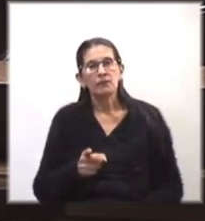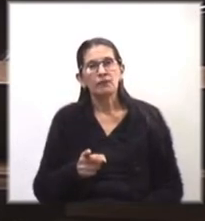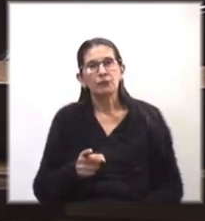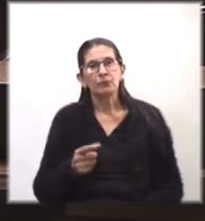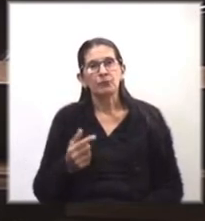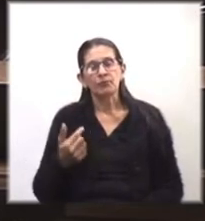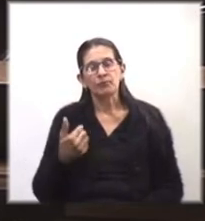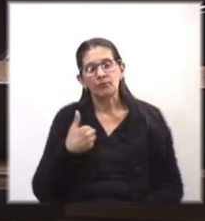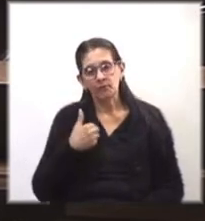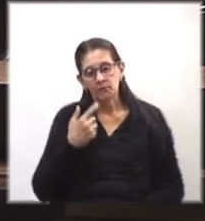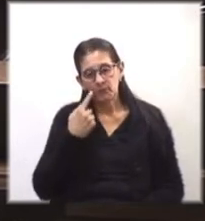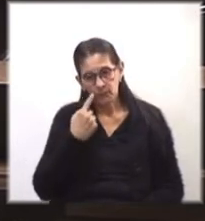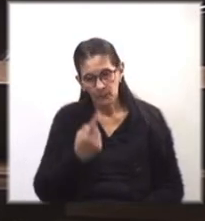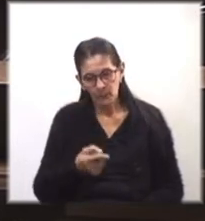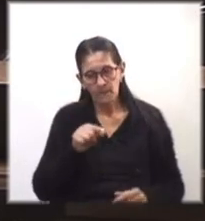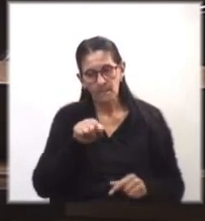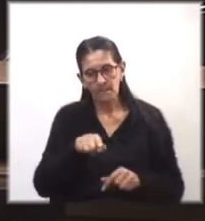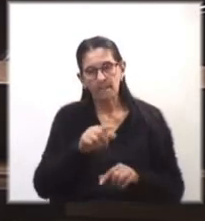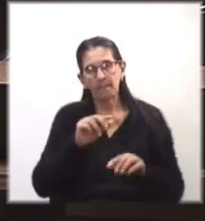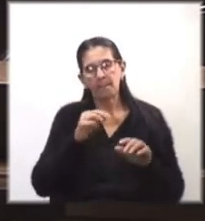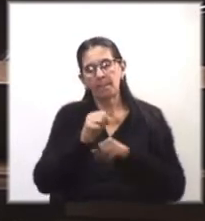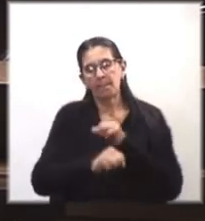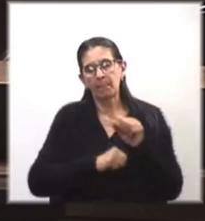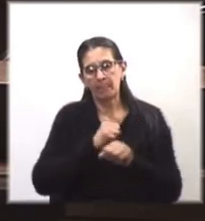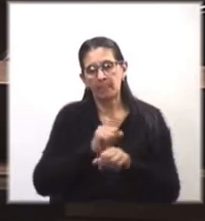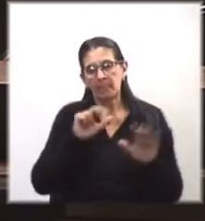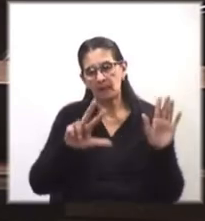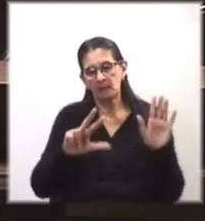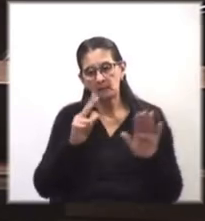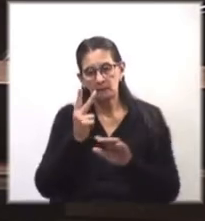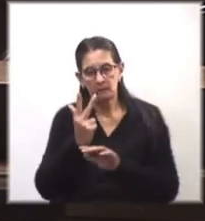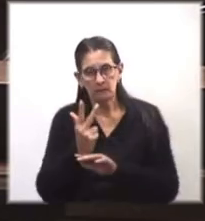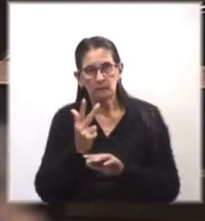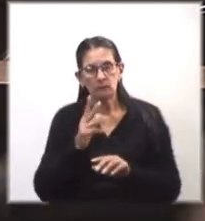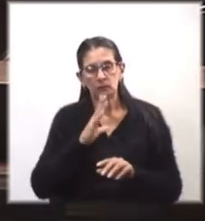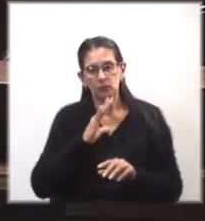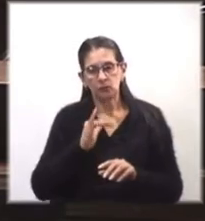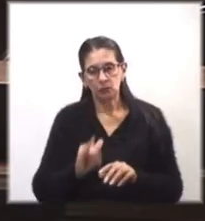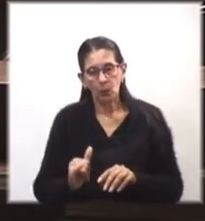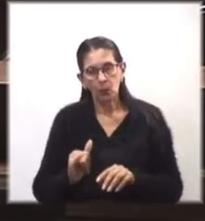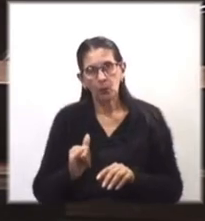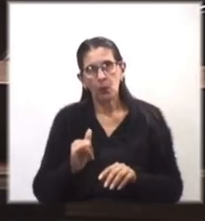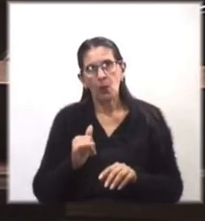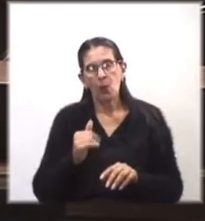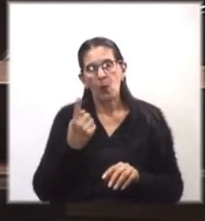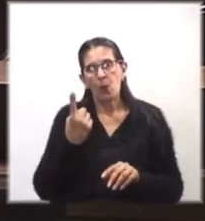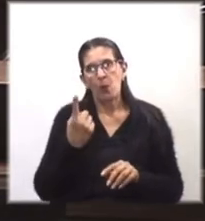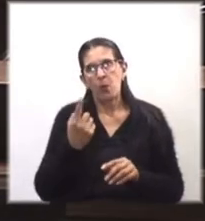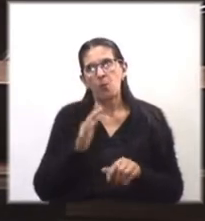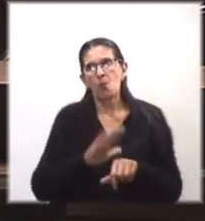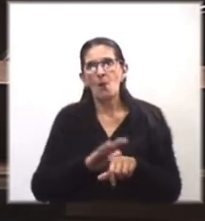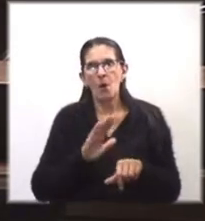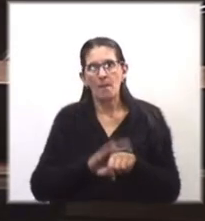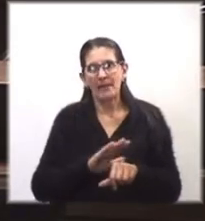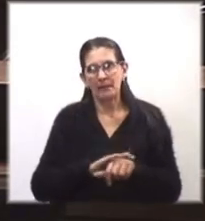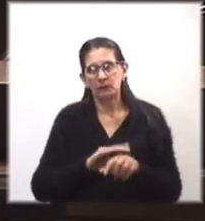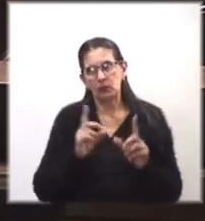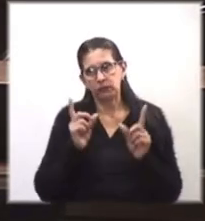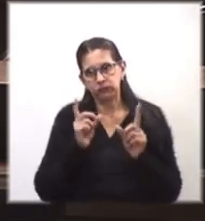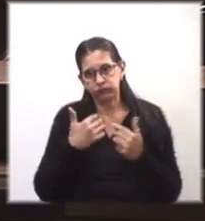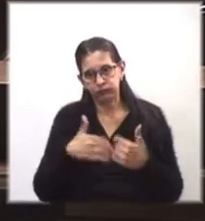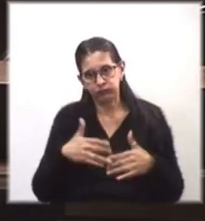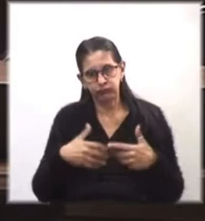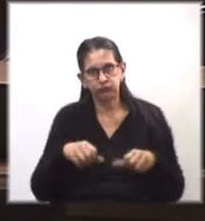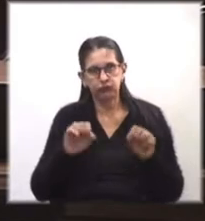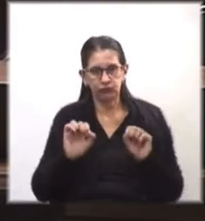me forjé en esa generación del 83 que tuvo una pata muy fuerte en el movimiento sindical, una pata